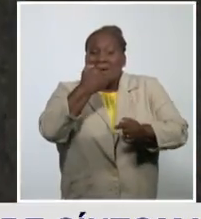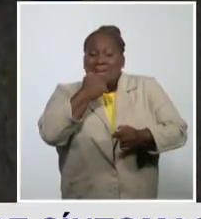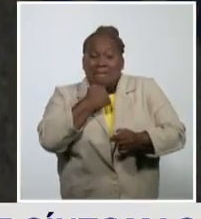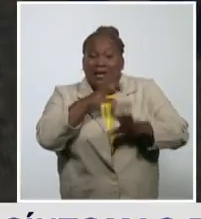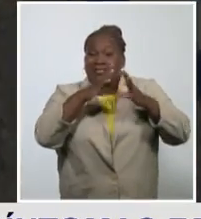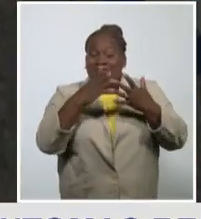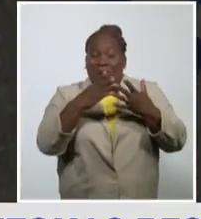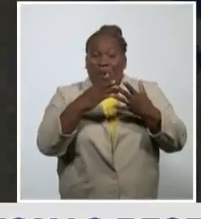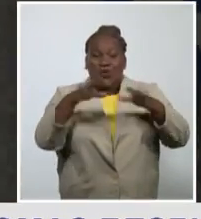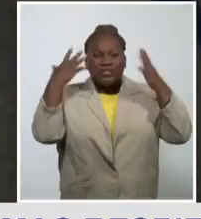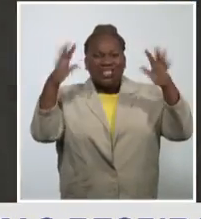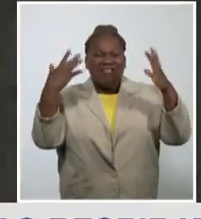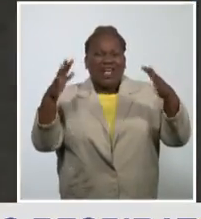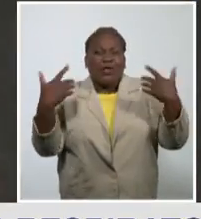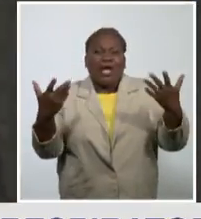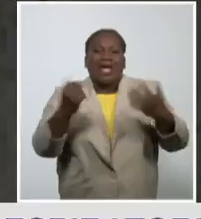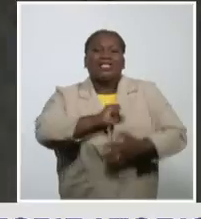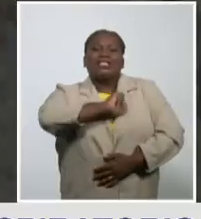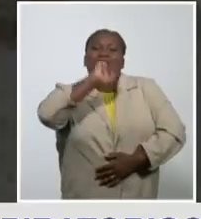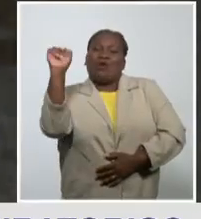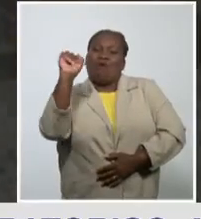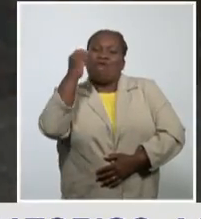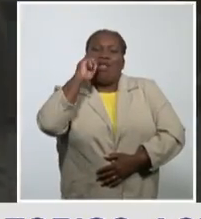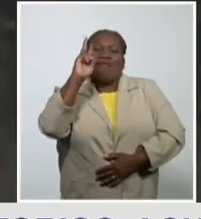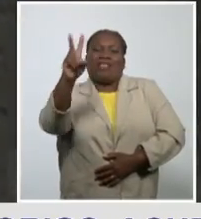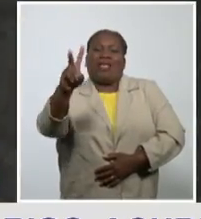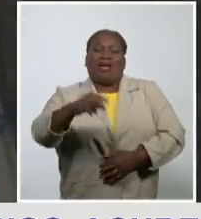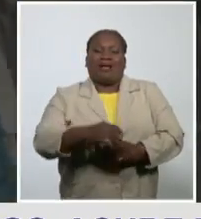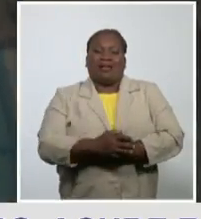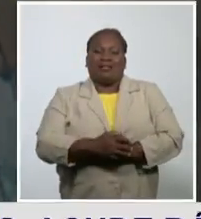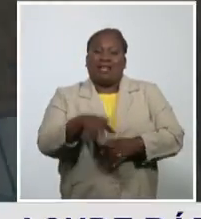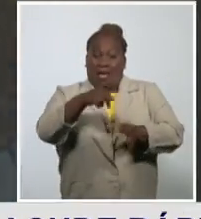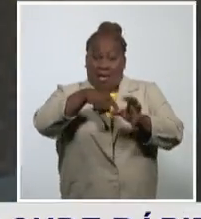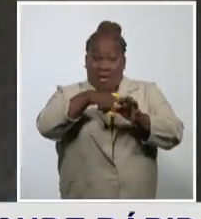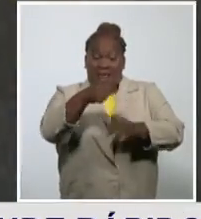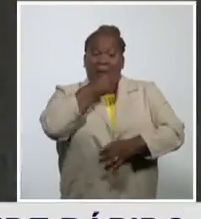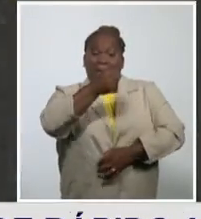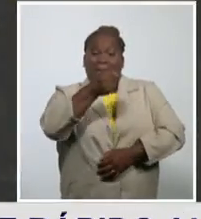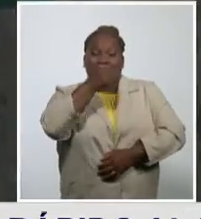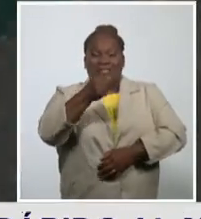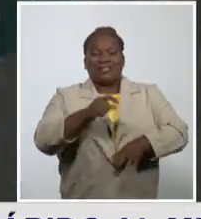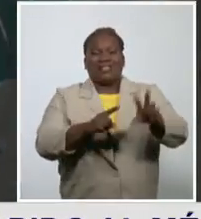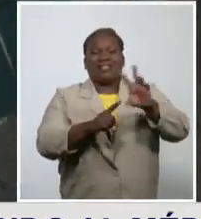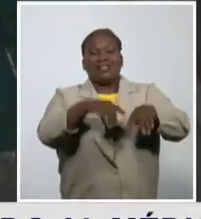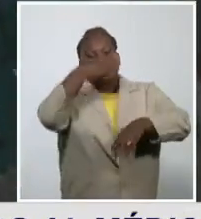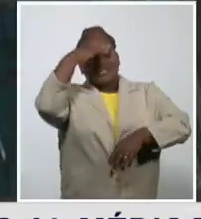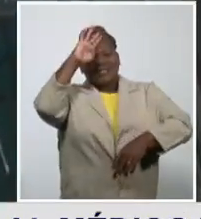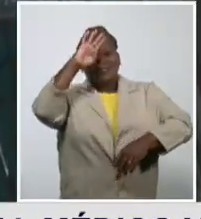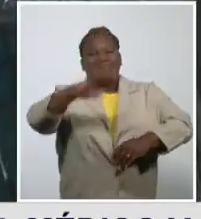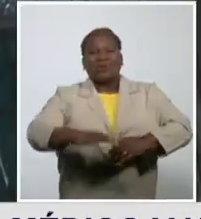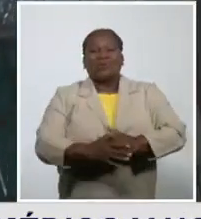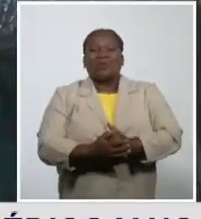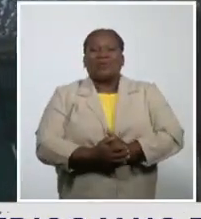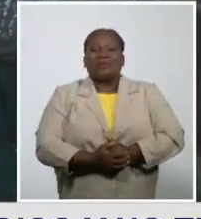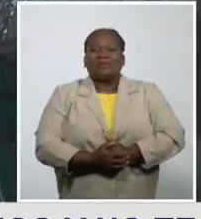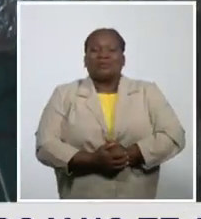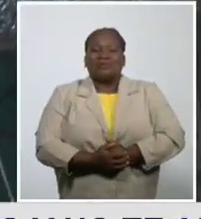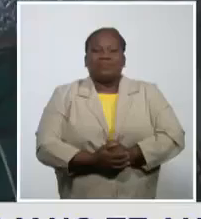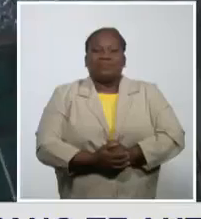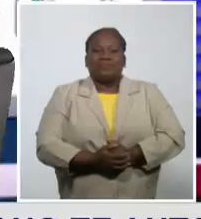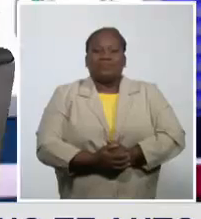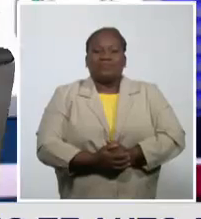celebraban el triunfo de la vida. En la isla, Noel Otaño, Sistema Informativo de la Televisión Cubana.